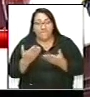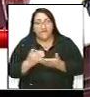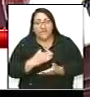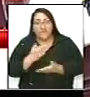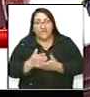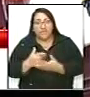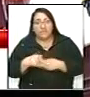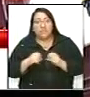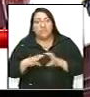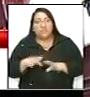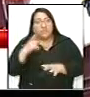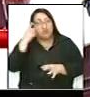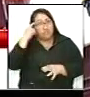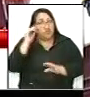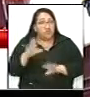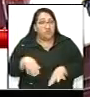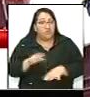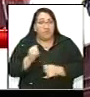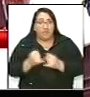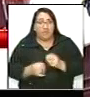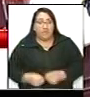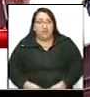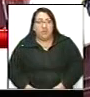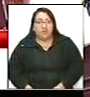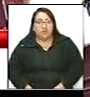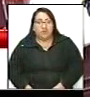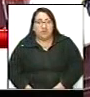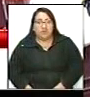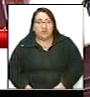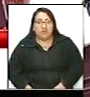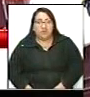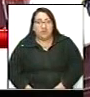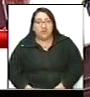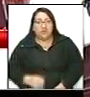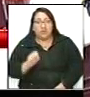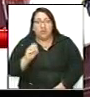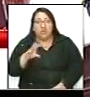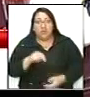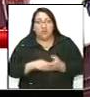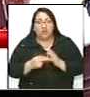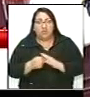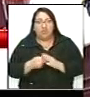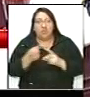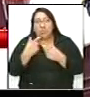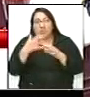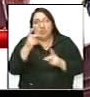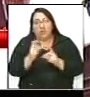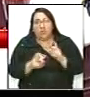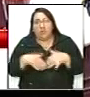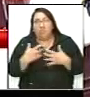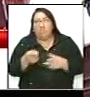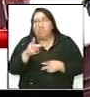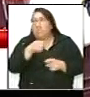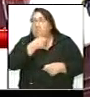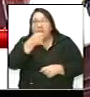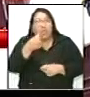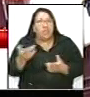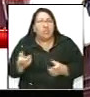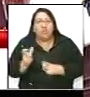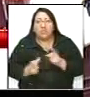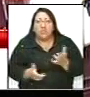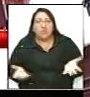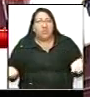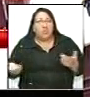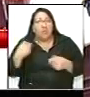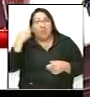que deja la subjetividad finalmente. ¿Quién define si lo que dice X persona, puede ser un periodista, puede ser un ciudadano, puede